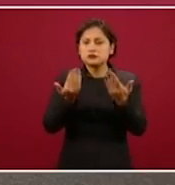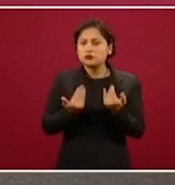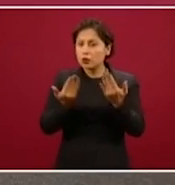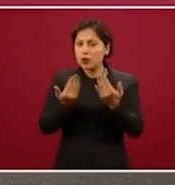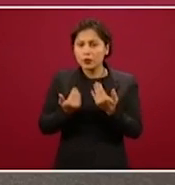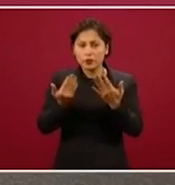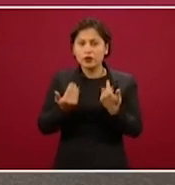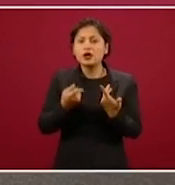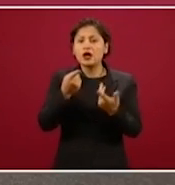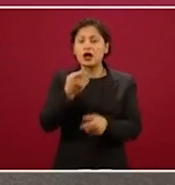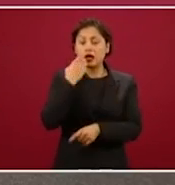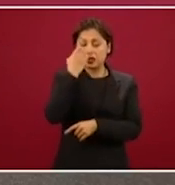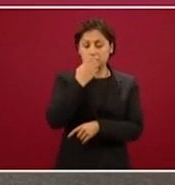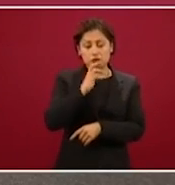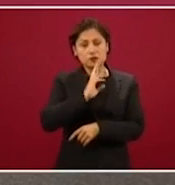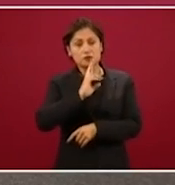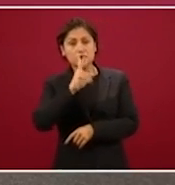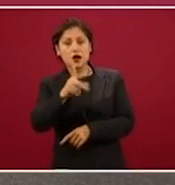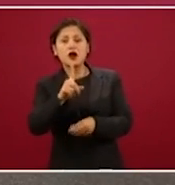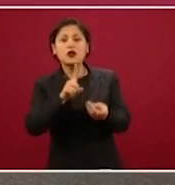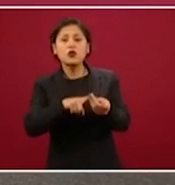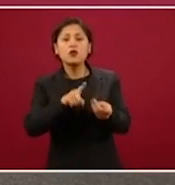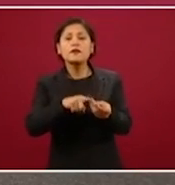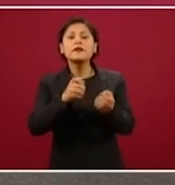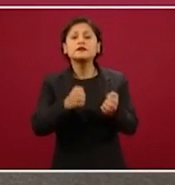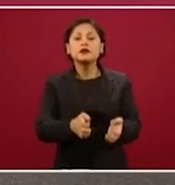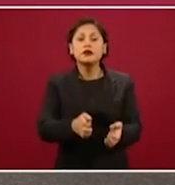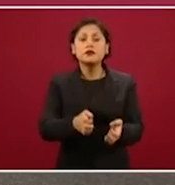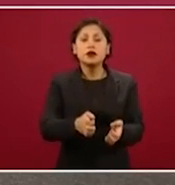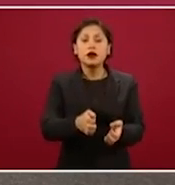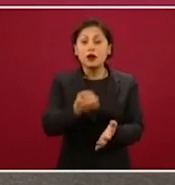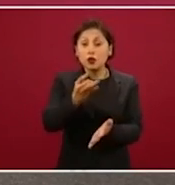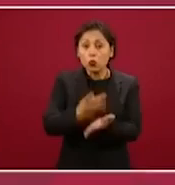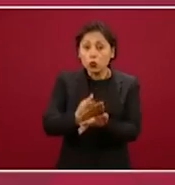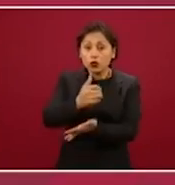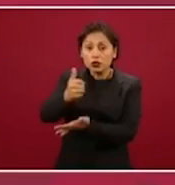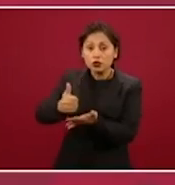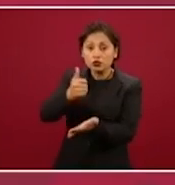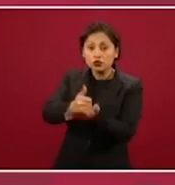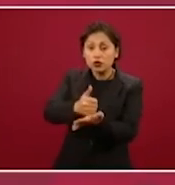mejores escuelas? Pues en las ciudades. Entonces,